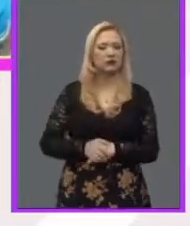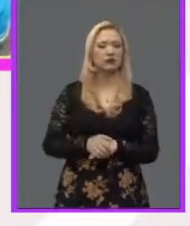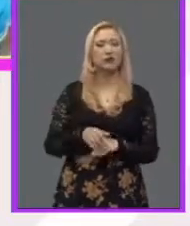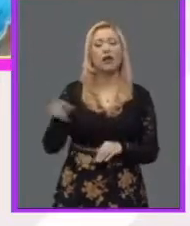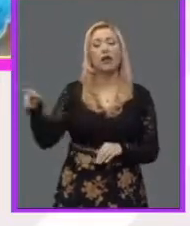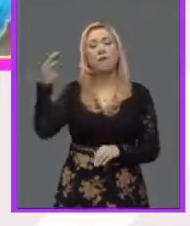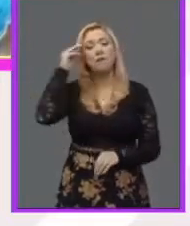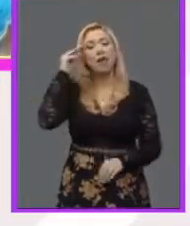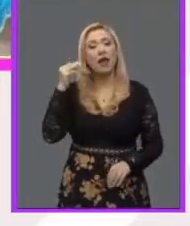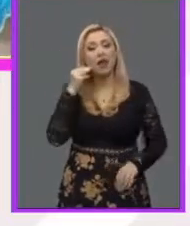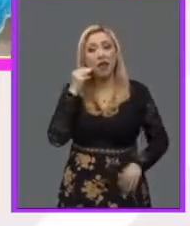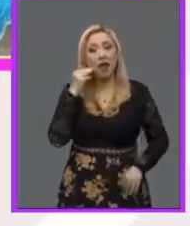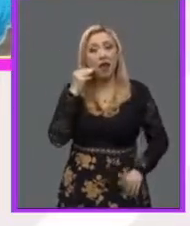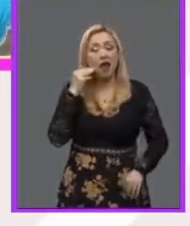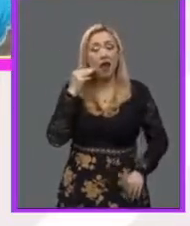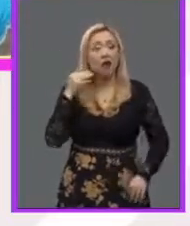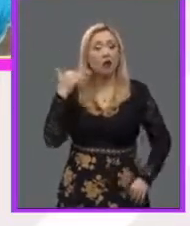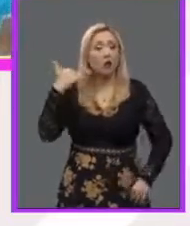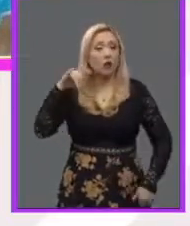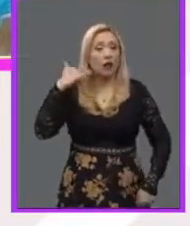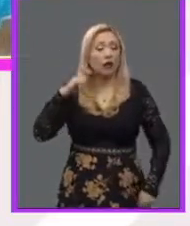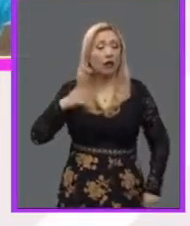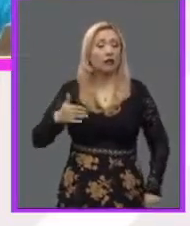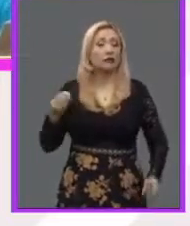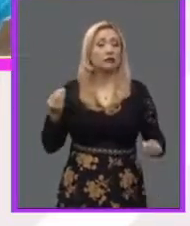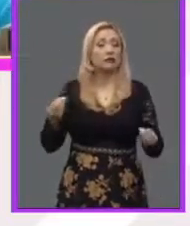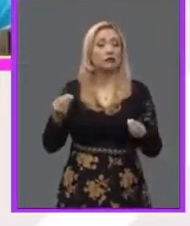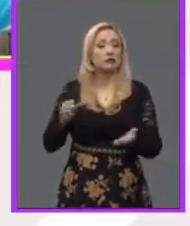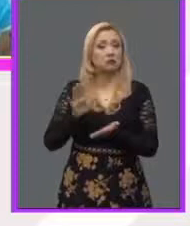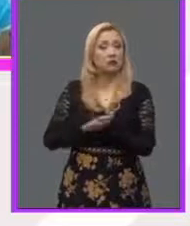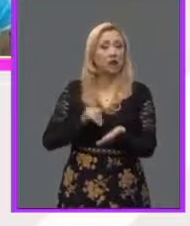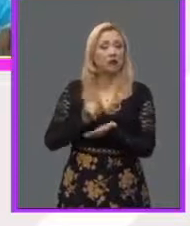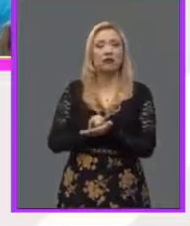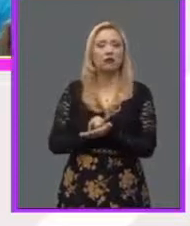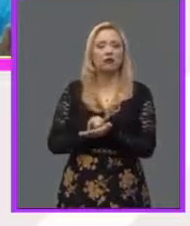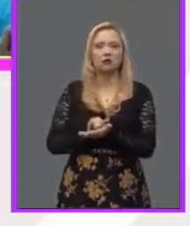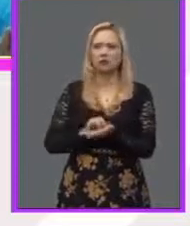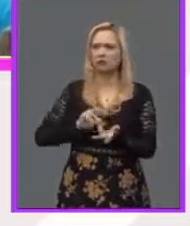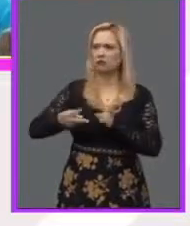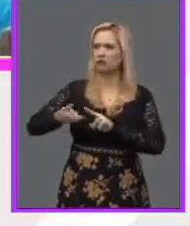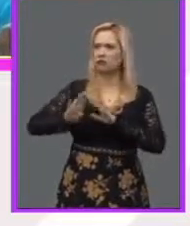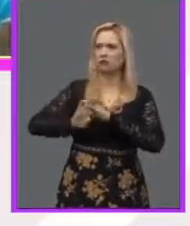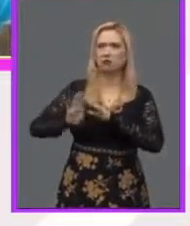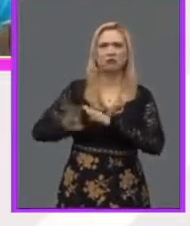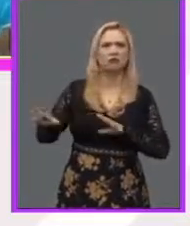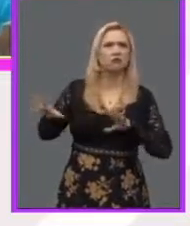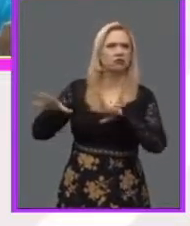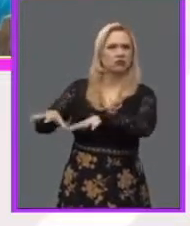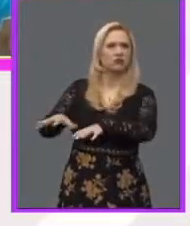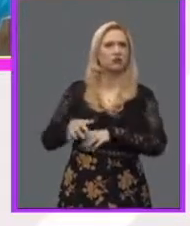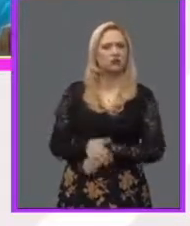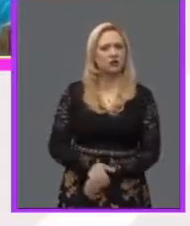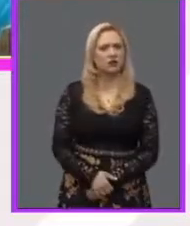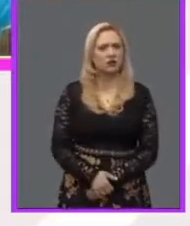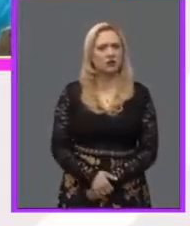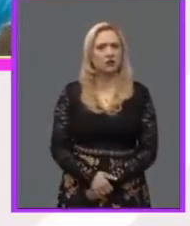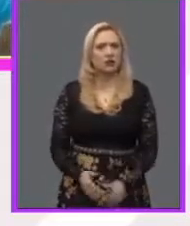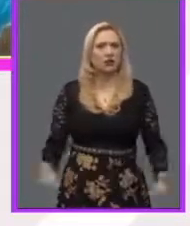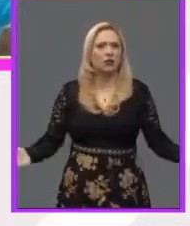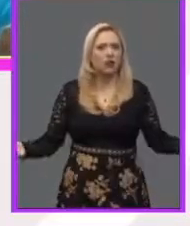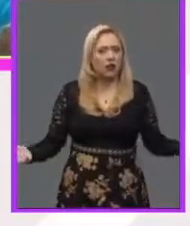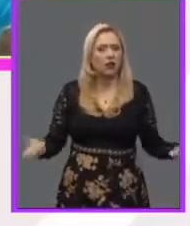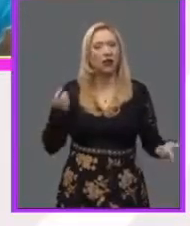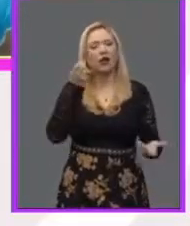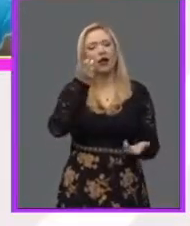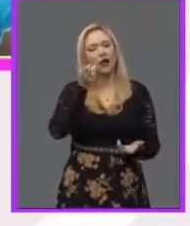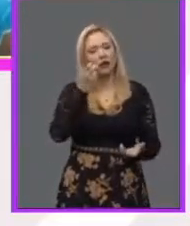asentamientos precarios que están creciendo sean personas mayas, por ejemplo, etcétera, etcétera. Entonces siempre vemos que está eso presente y